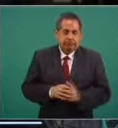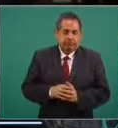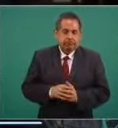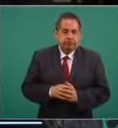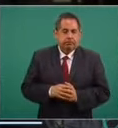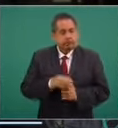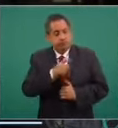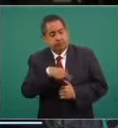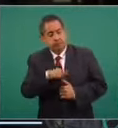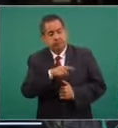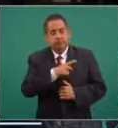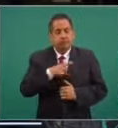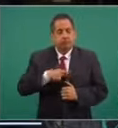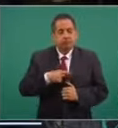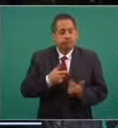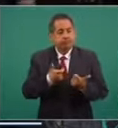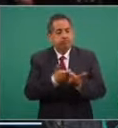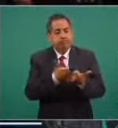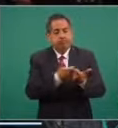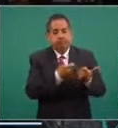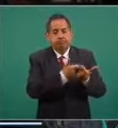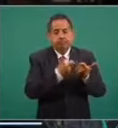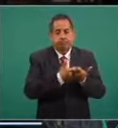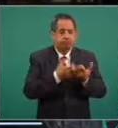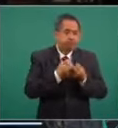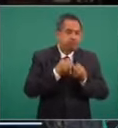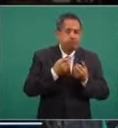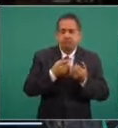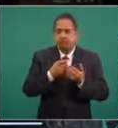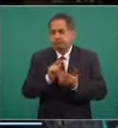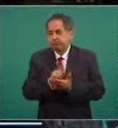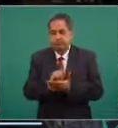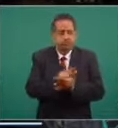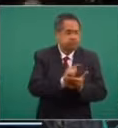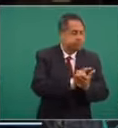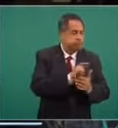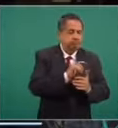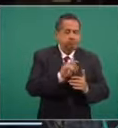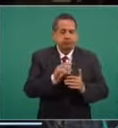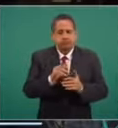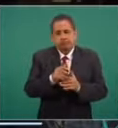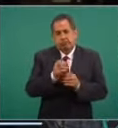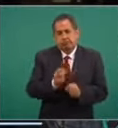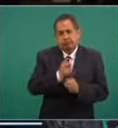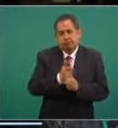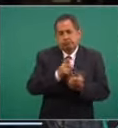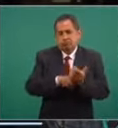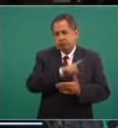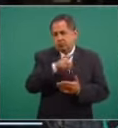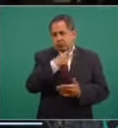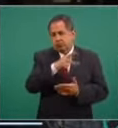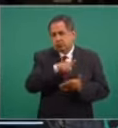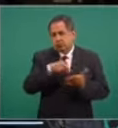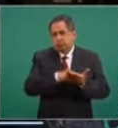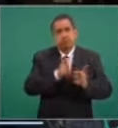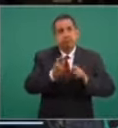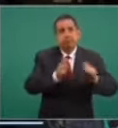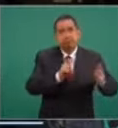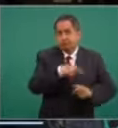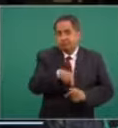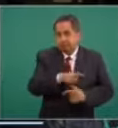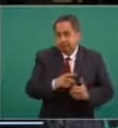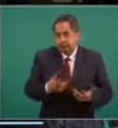Tienen que cooperarse para las labores de limpieza, para la seguridad en sus sedes de trabajo.